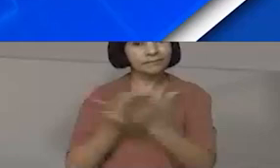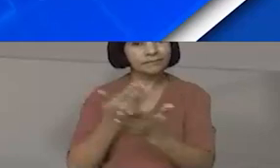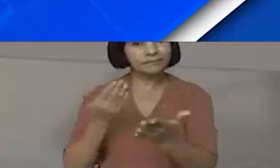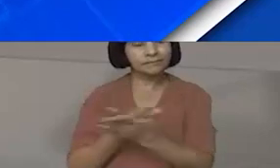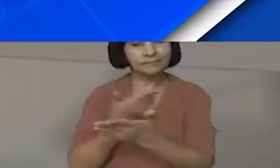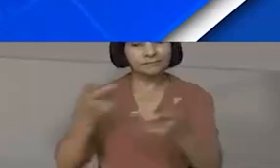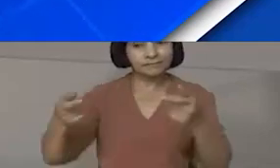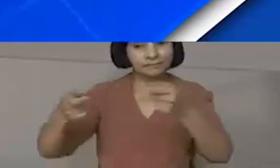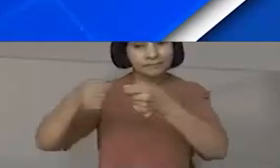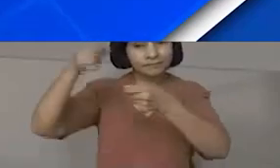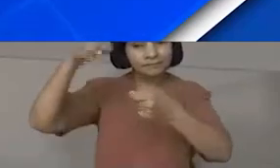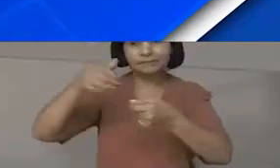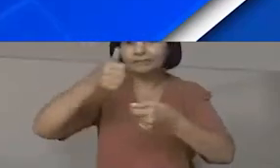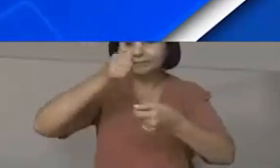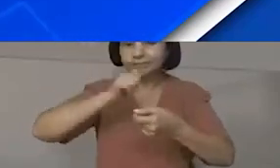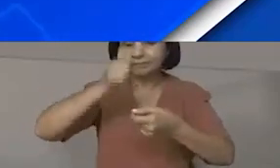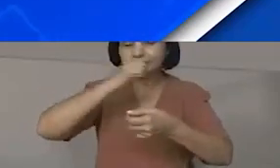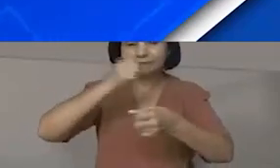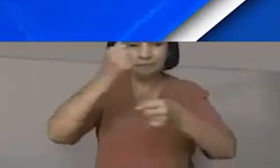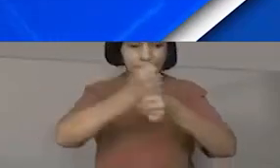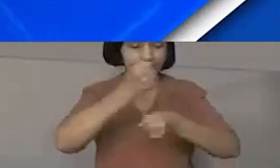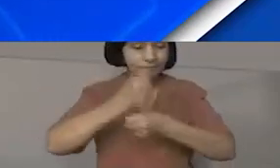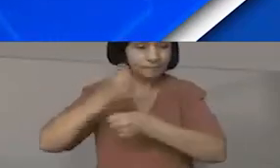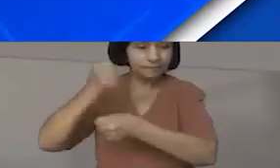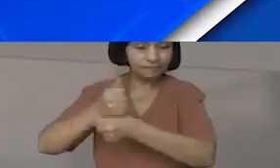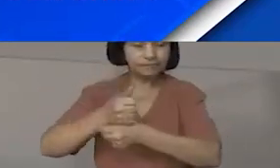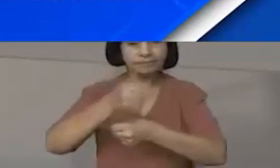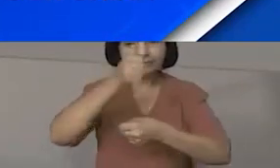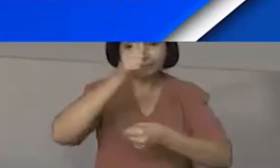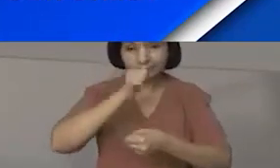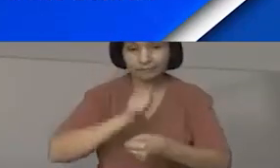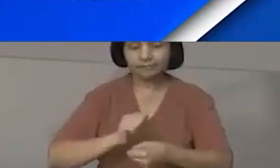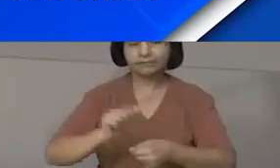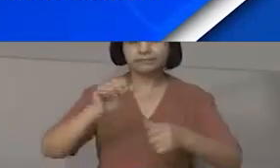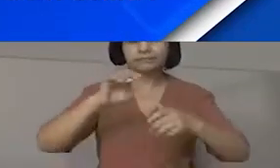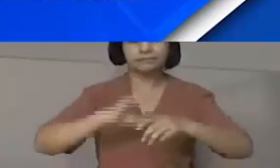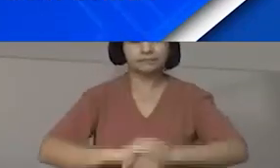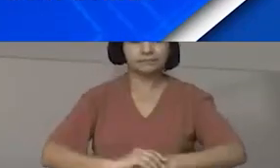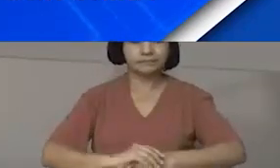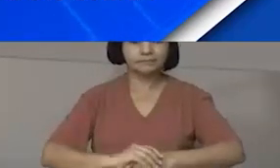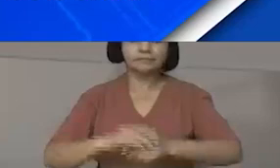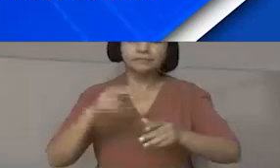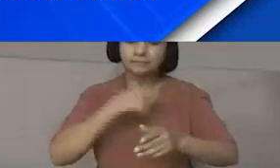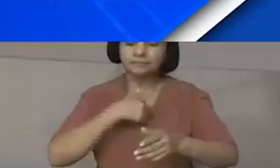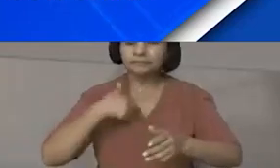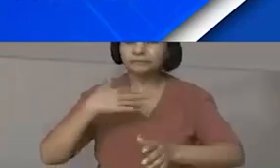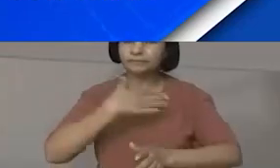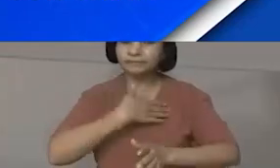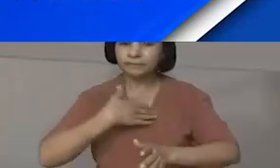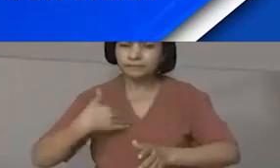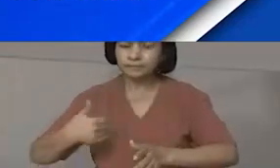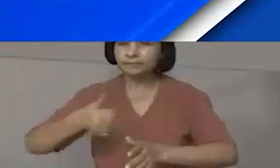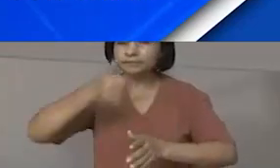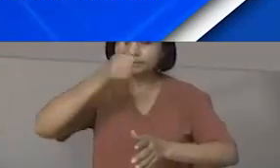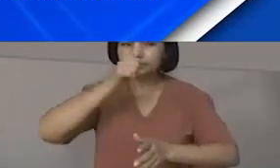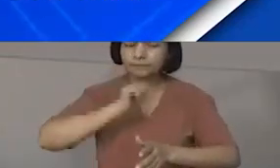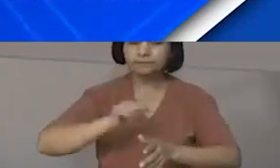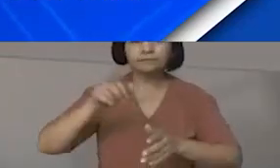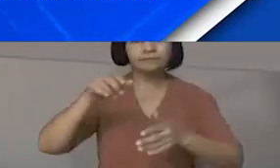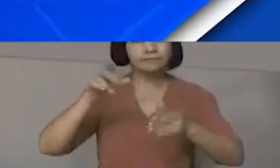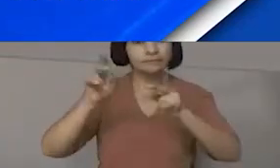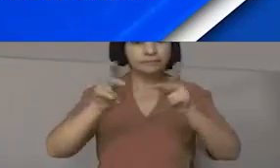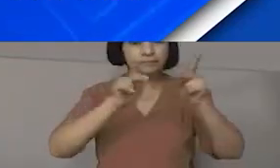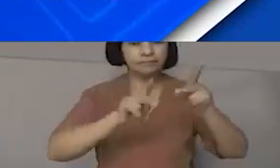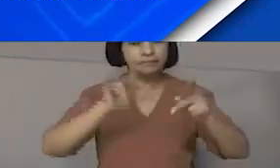planta fotovoltaica para la operación del sistema de Enacal y dar un mejor servicio de agua